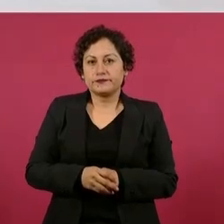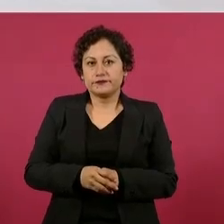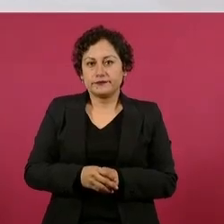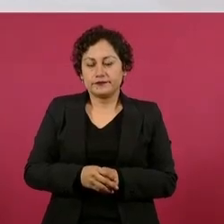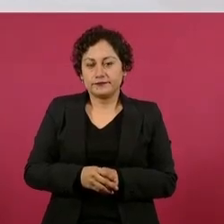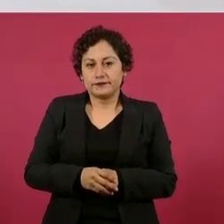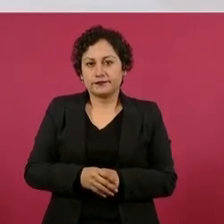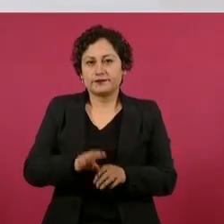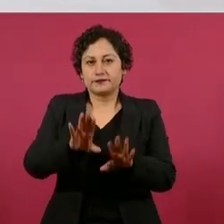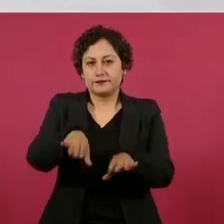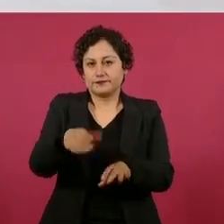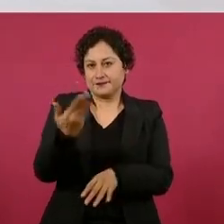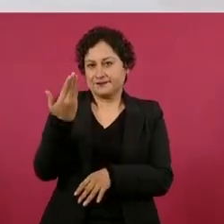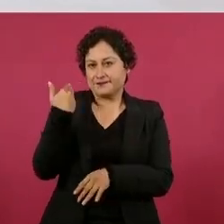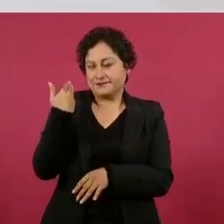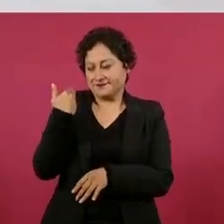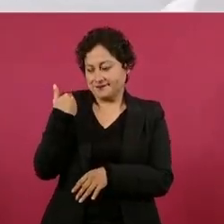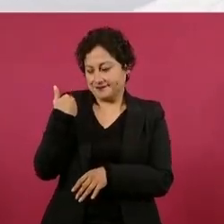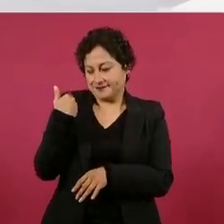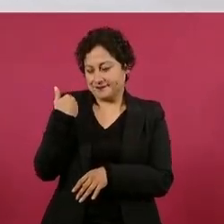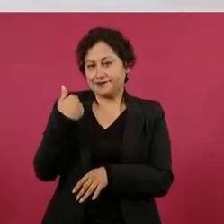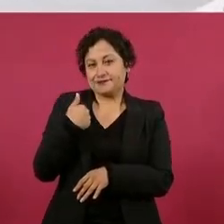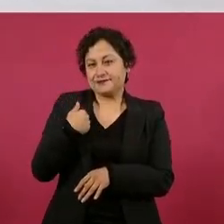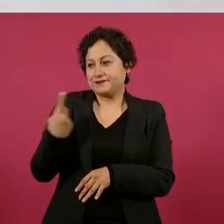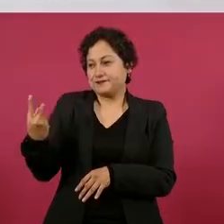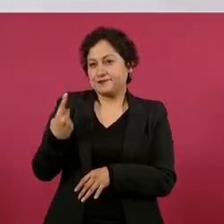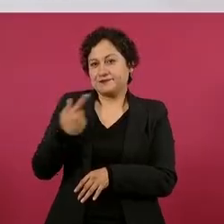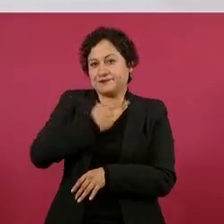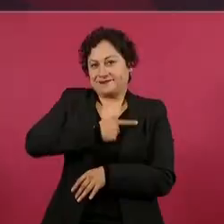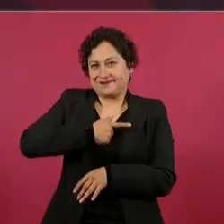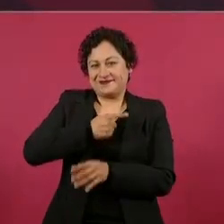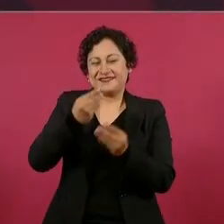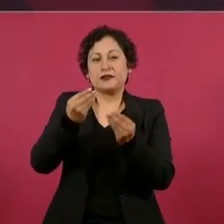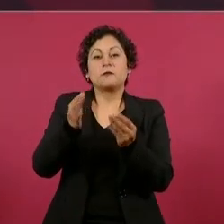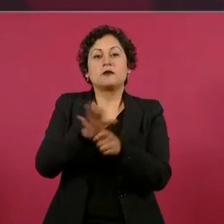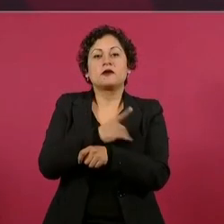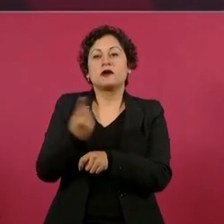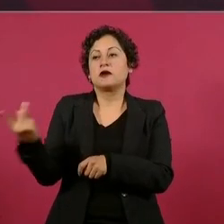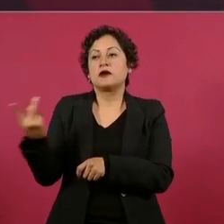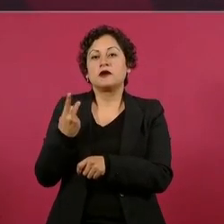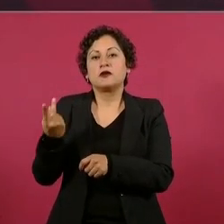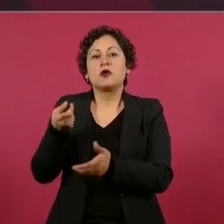venimos los dos en la camioneta,